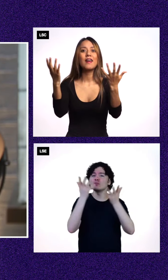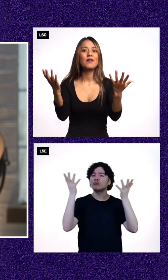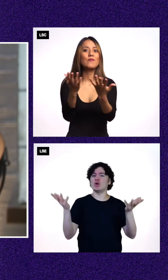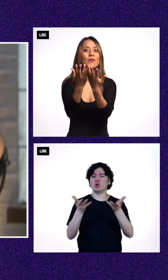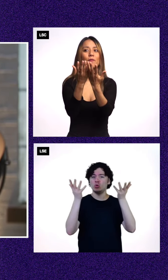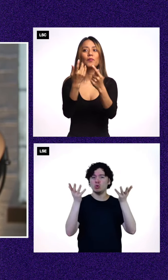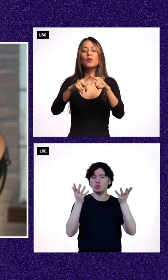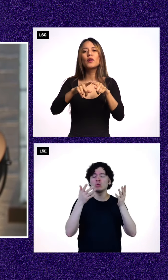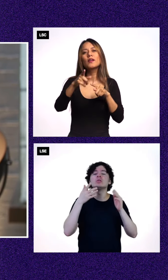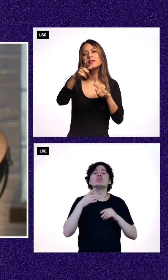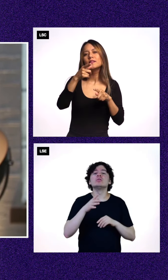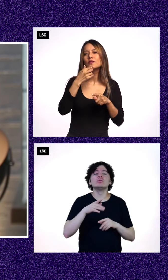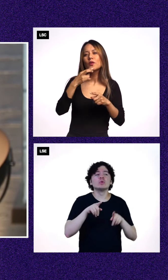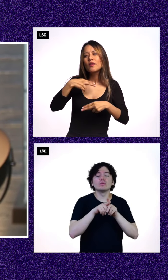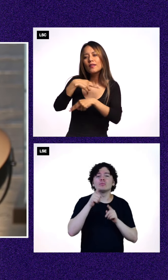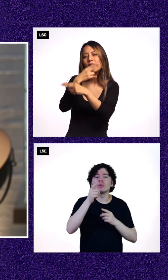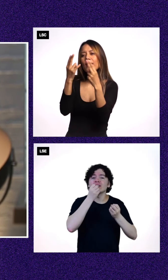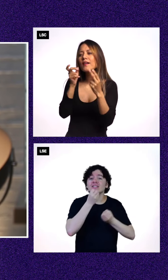un respiro profundo y